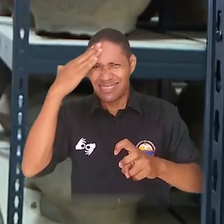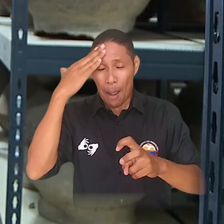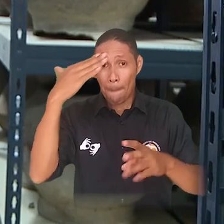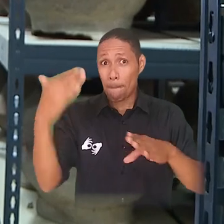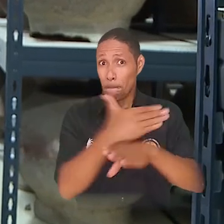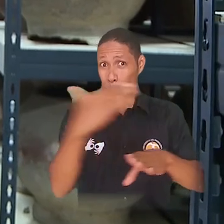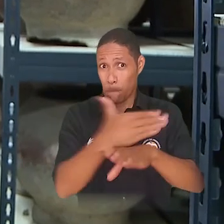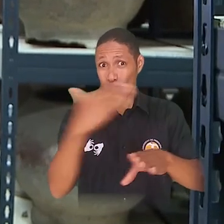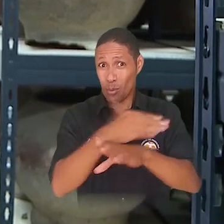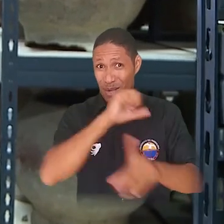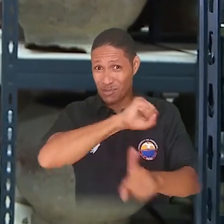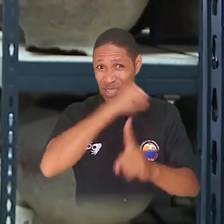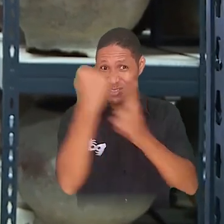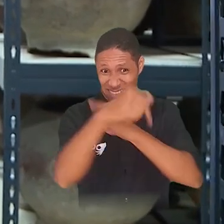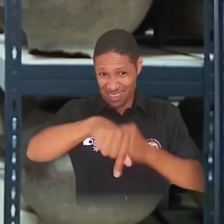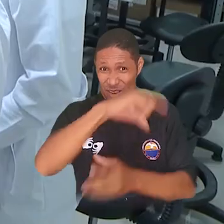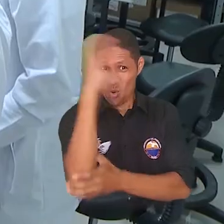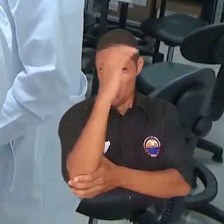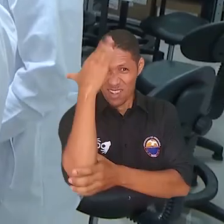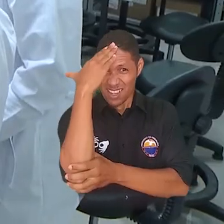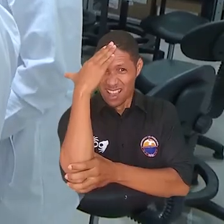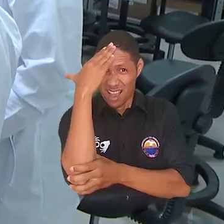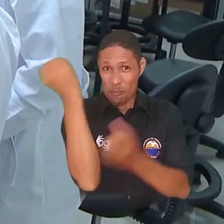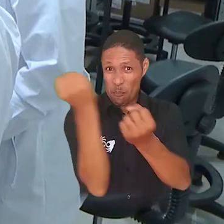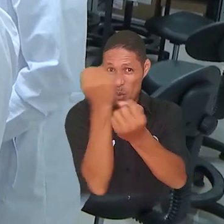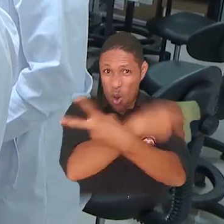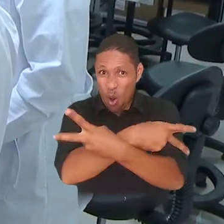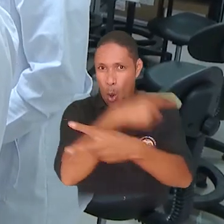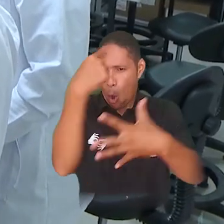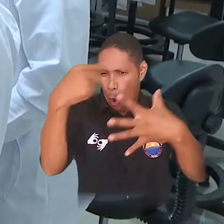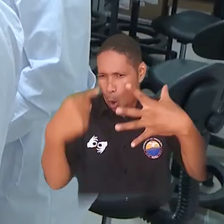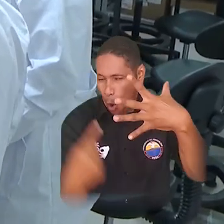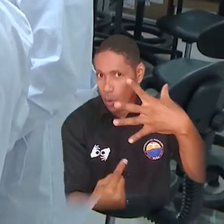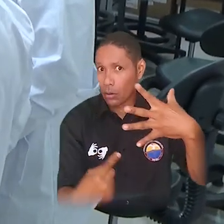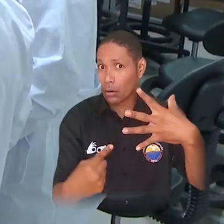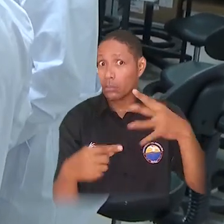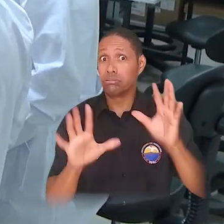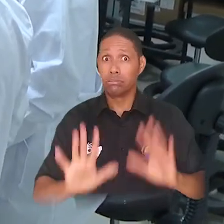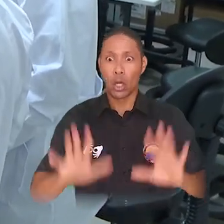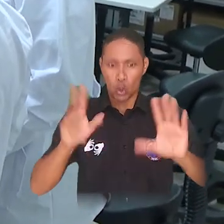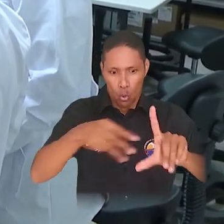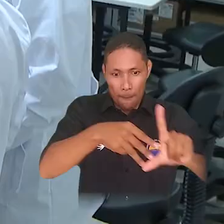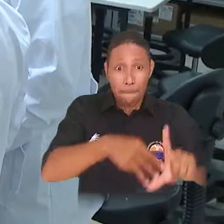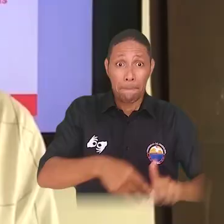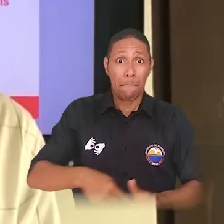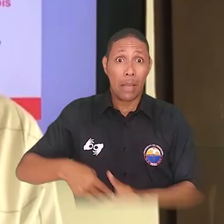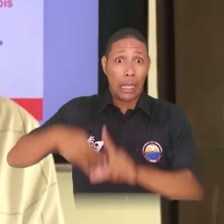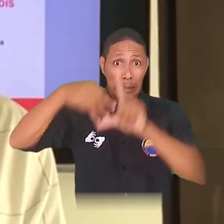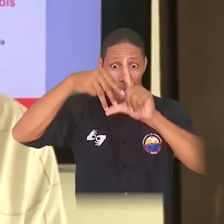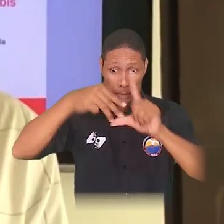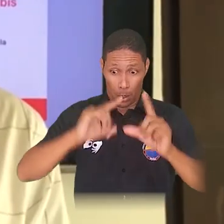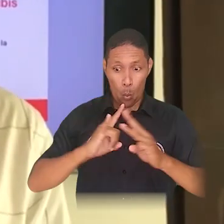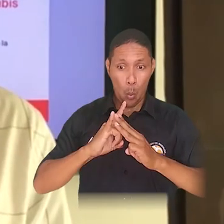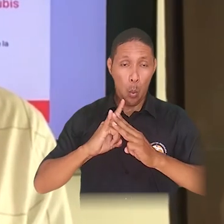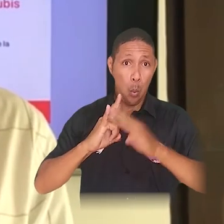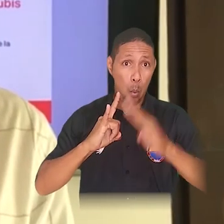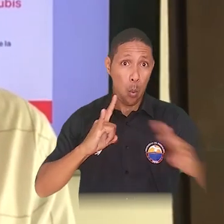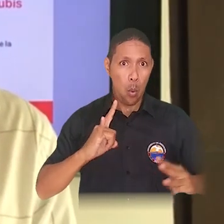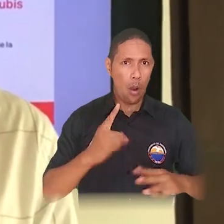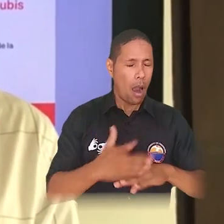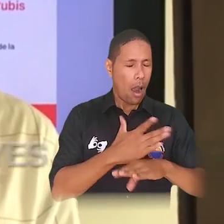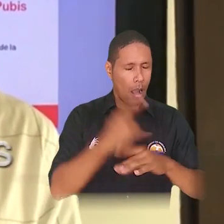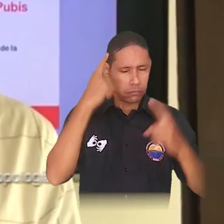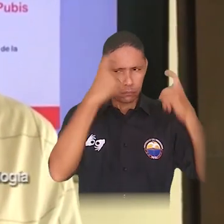con flagelos sociales como el conflicto armado en Colombia. La línea de profundización en antropología forense de la maestría en antropología de la Universidad del